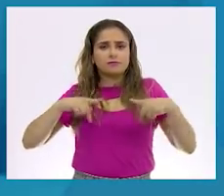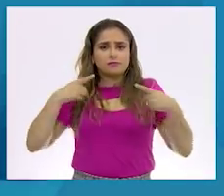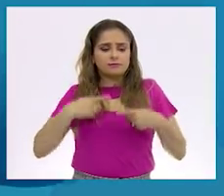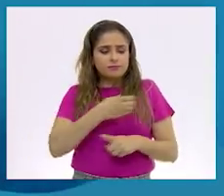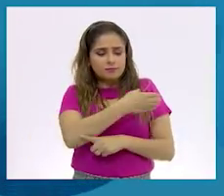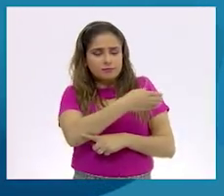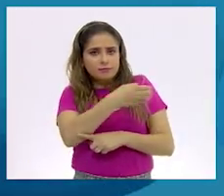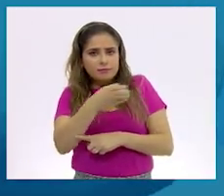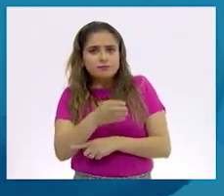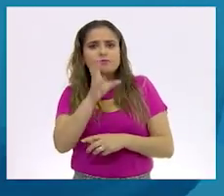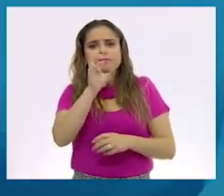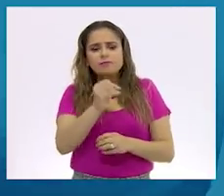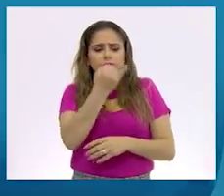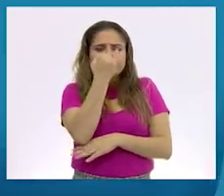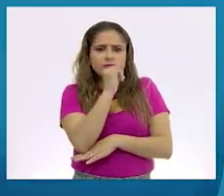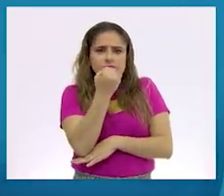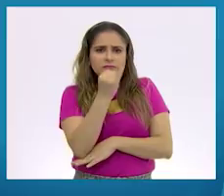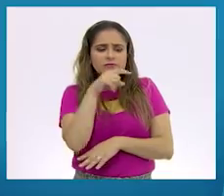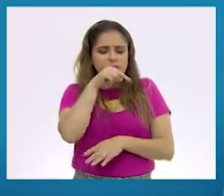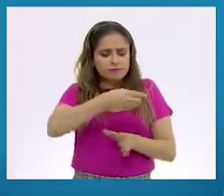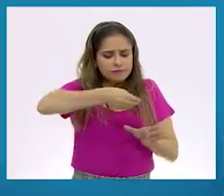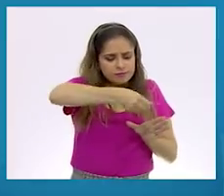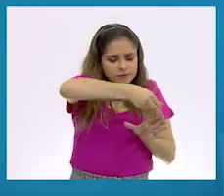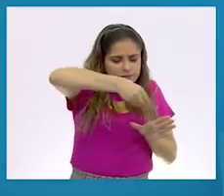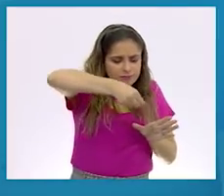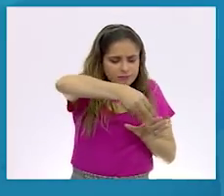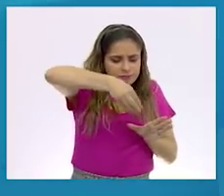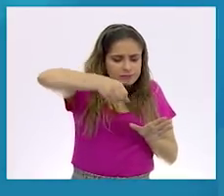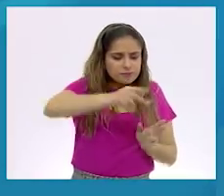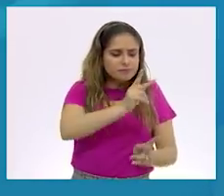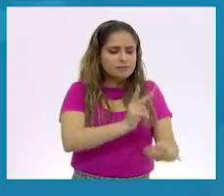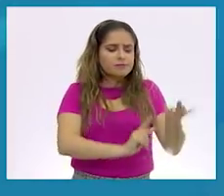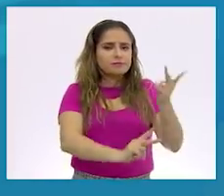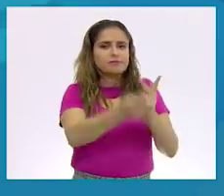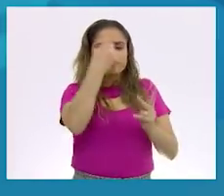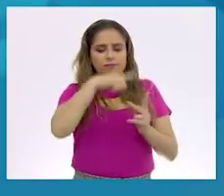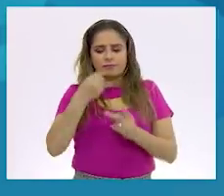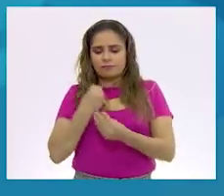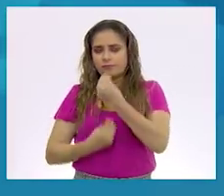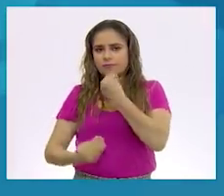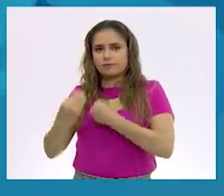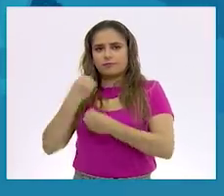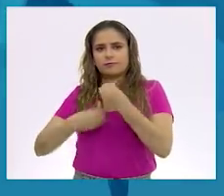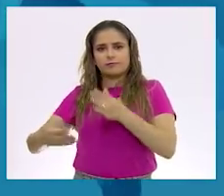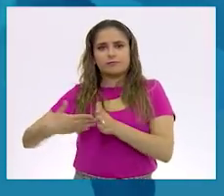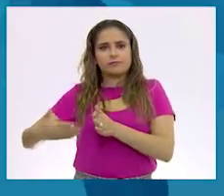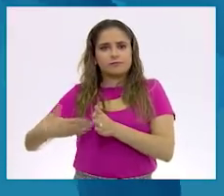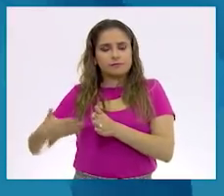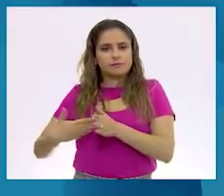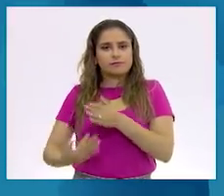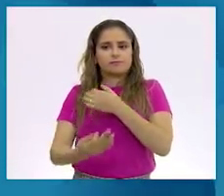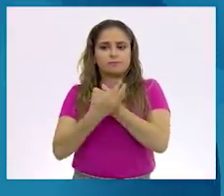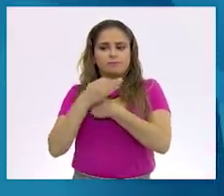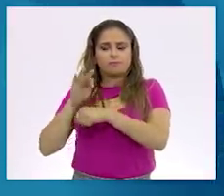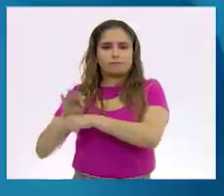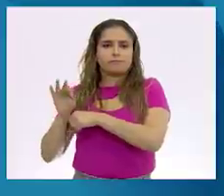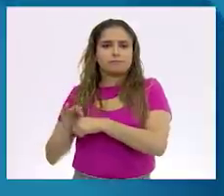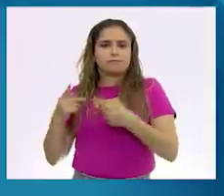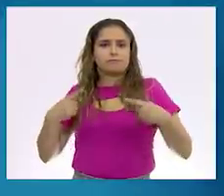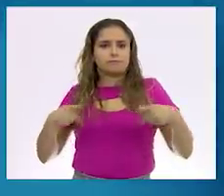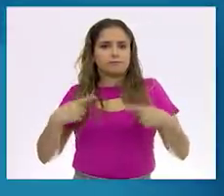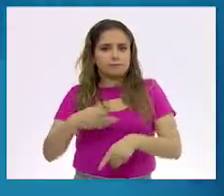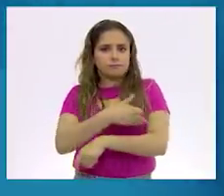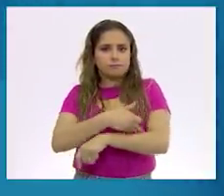subsistencia familiar en muchos lugares del mundo. En ellos se pueden encontrar en un espacio reducido una combinación